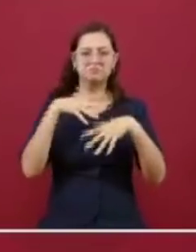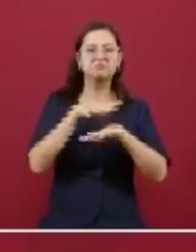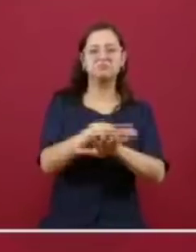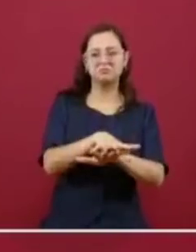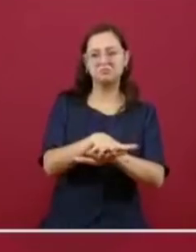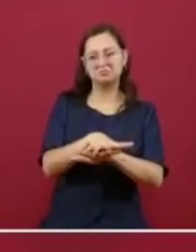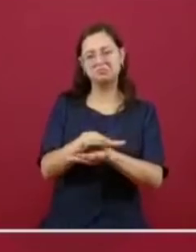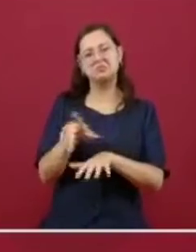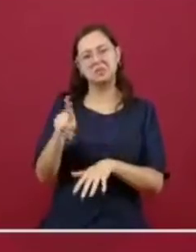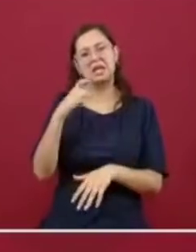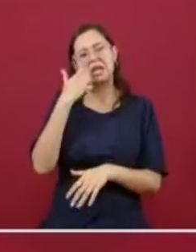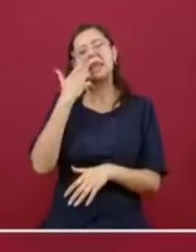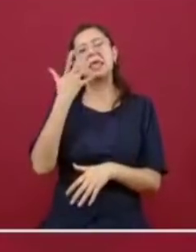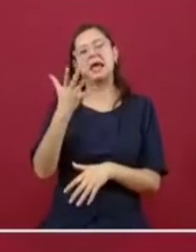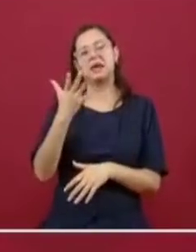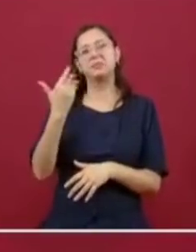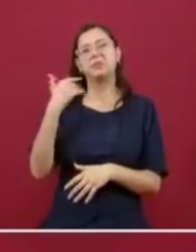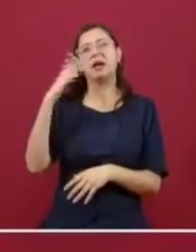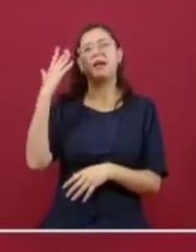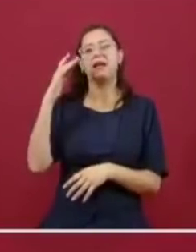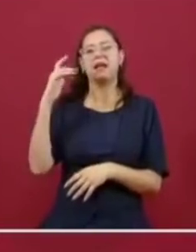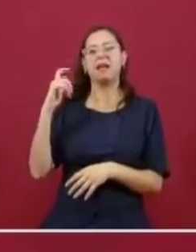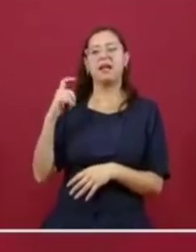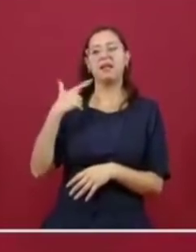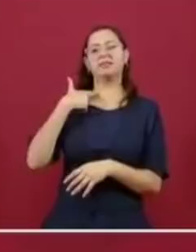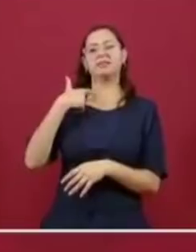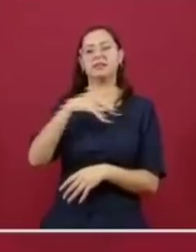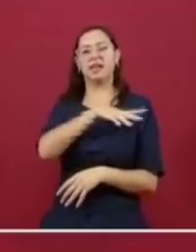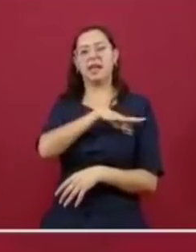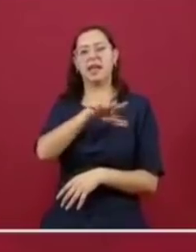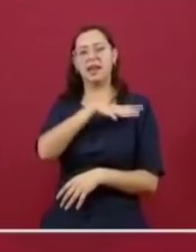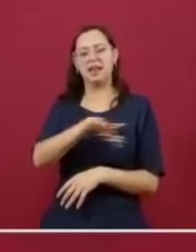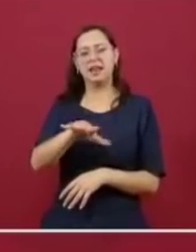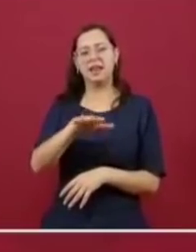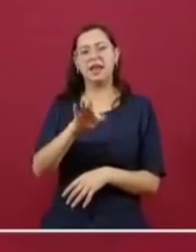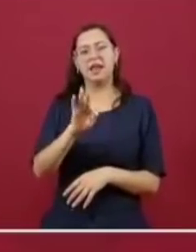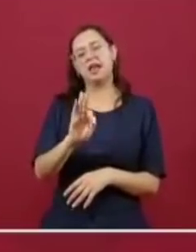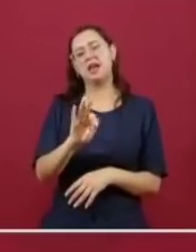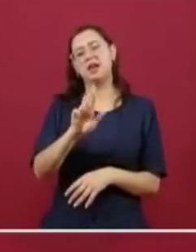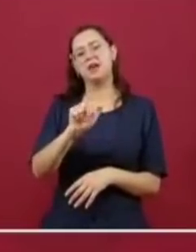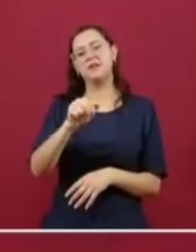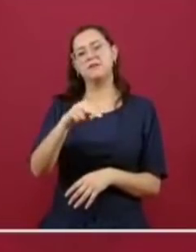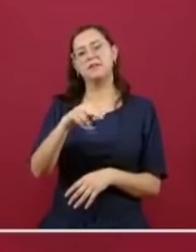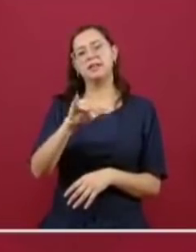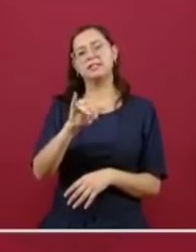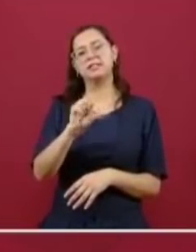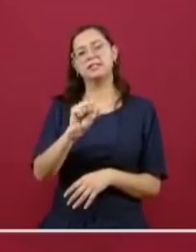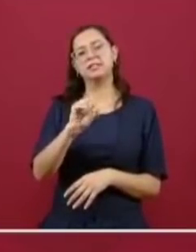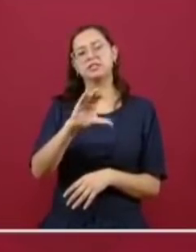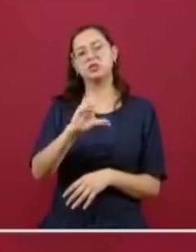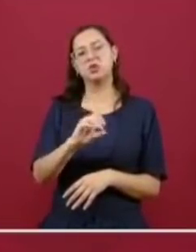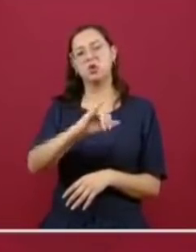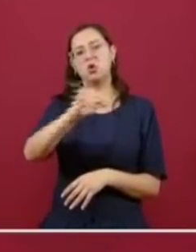de ese penal el general Francisco J. Mújica, de